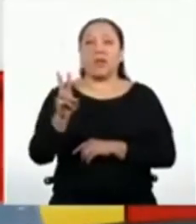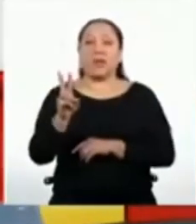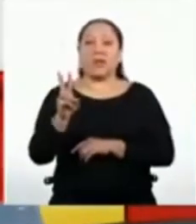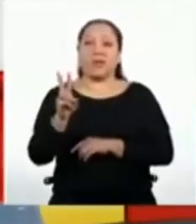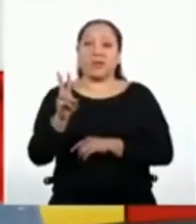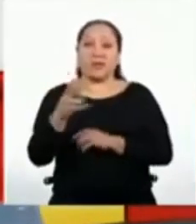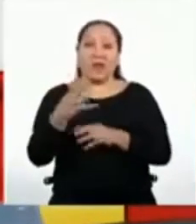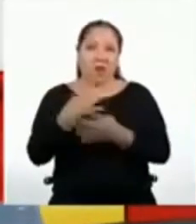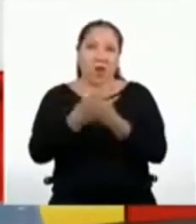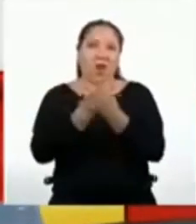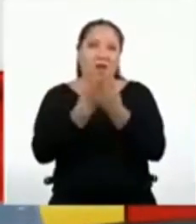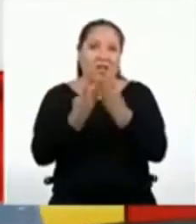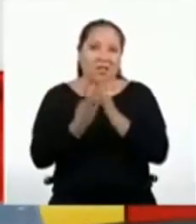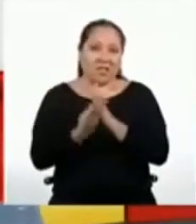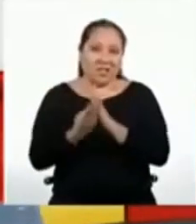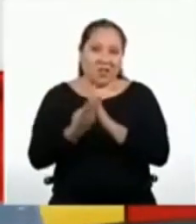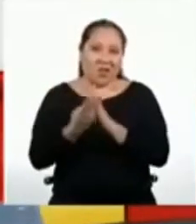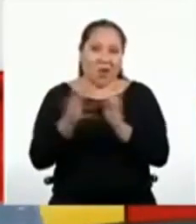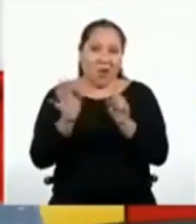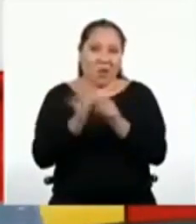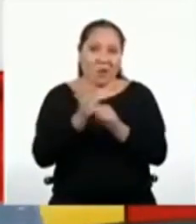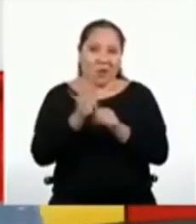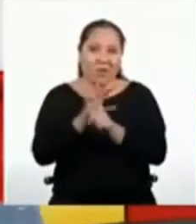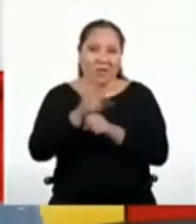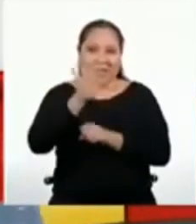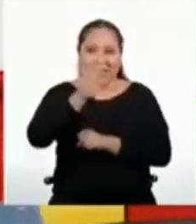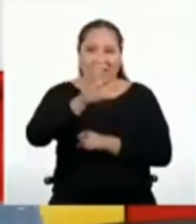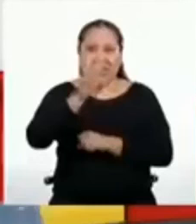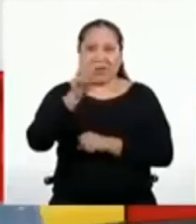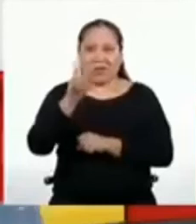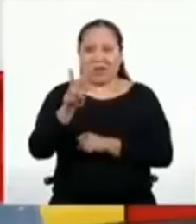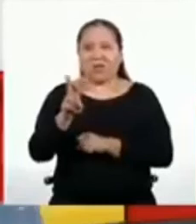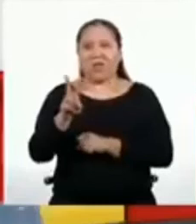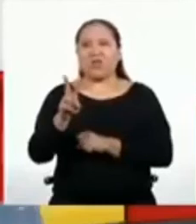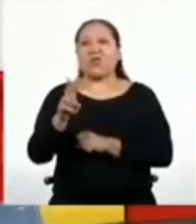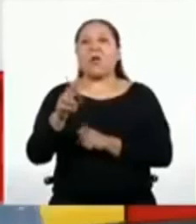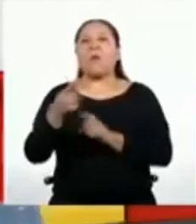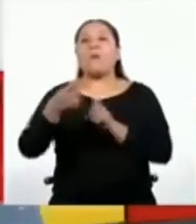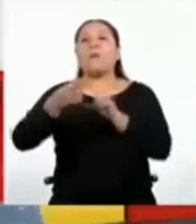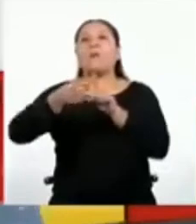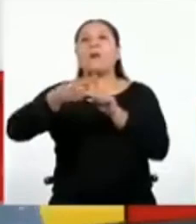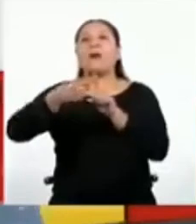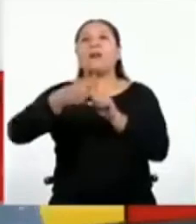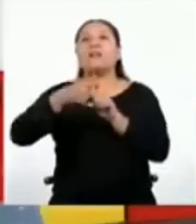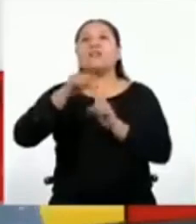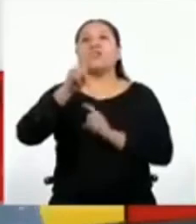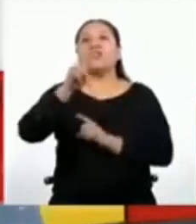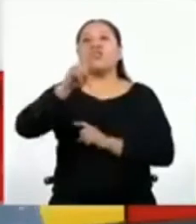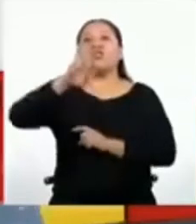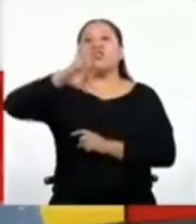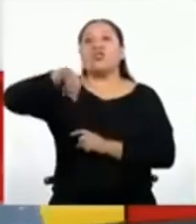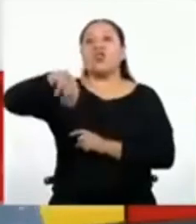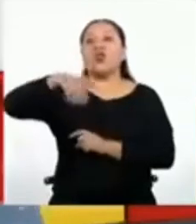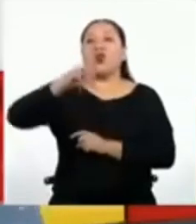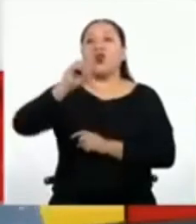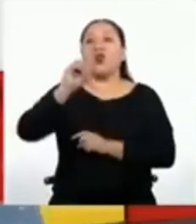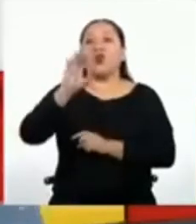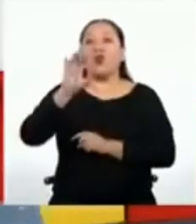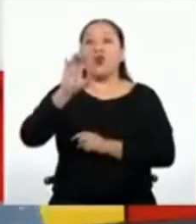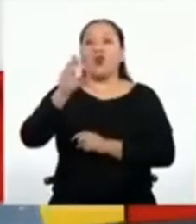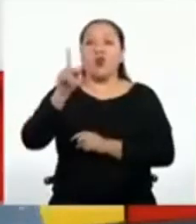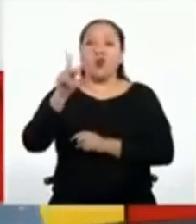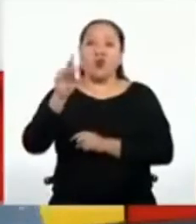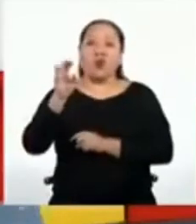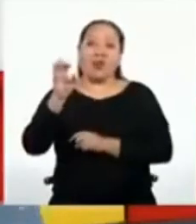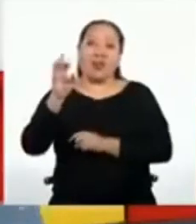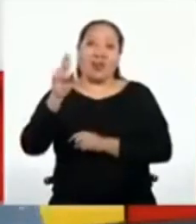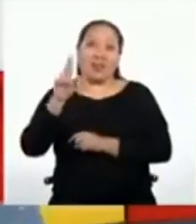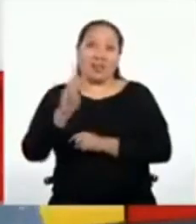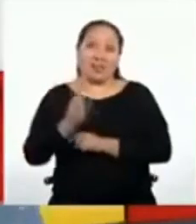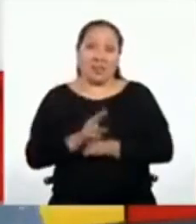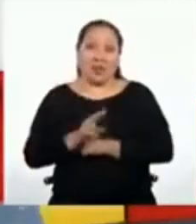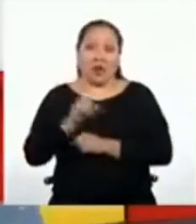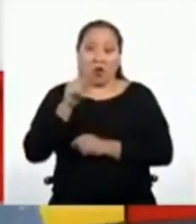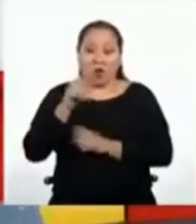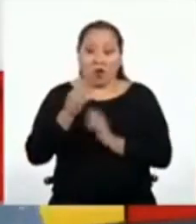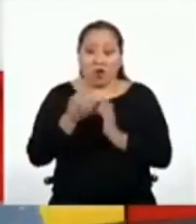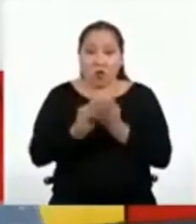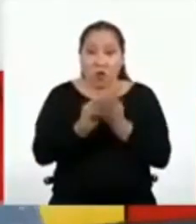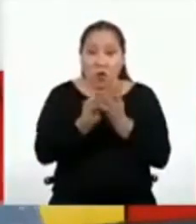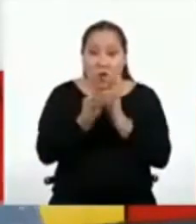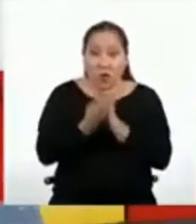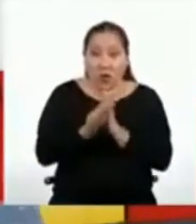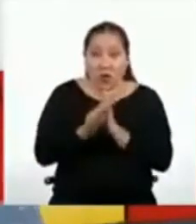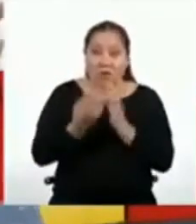52. Y a esos 52 le sumamos los dos jokers, lo que nos da 54. Así que con una baraja de